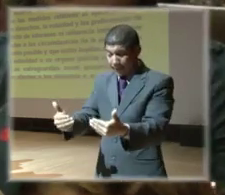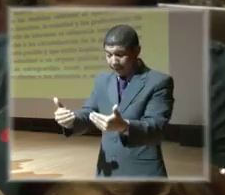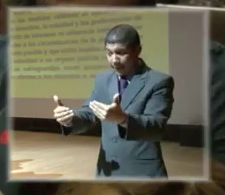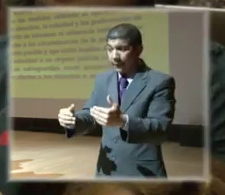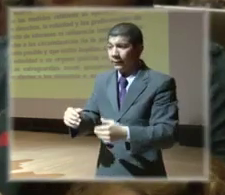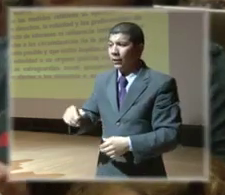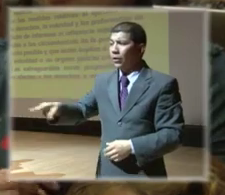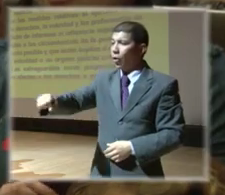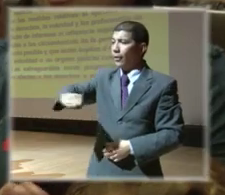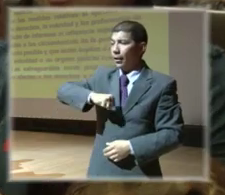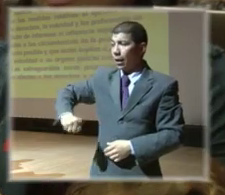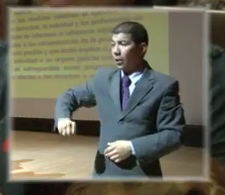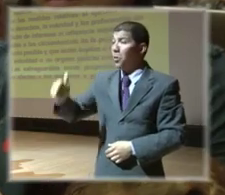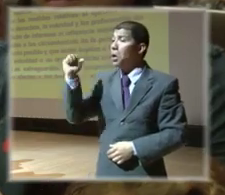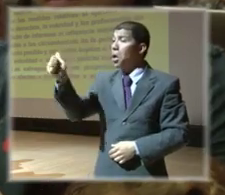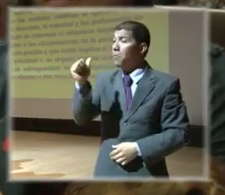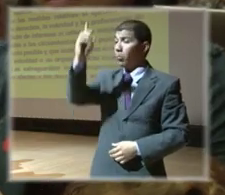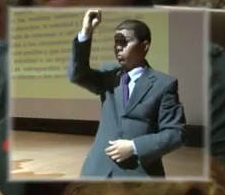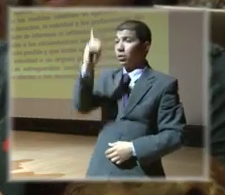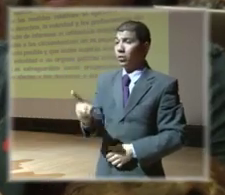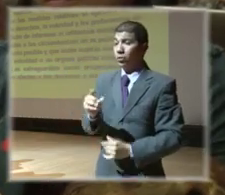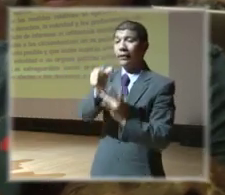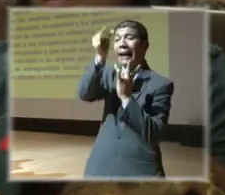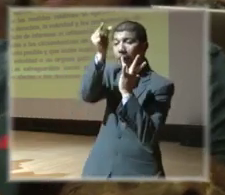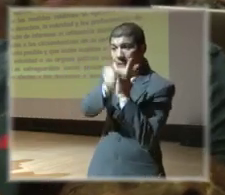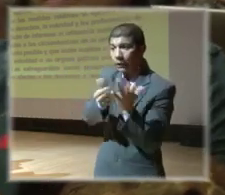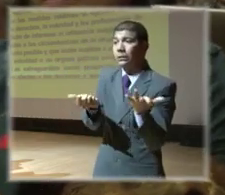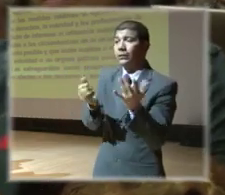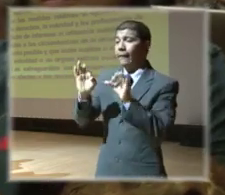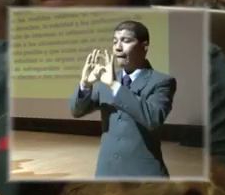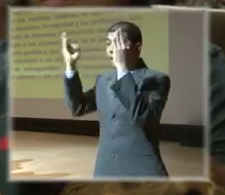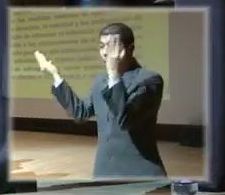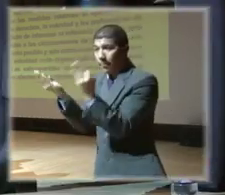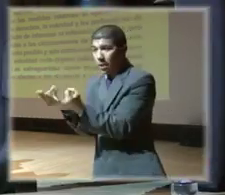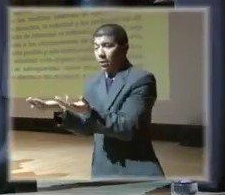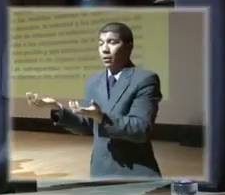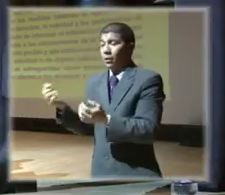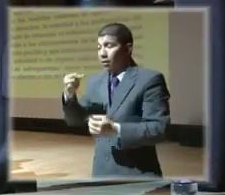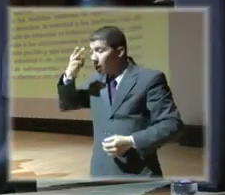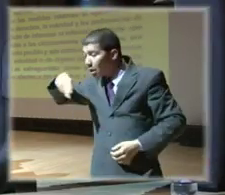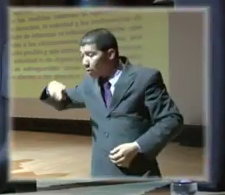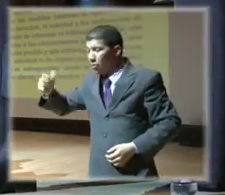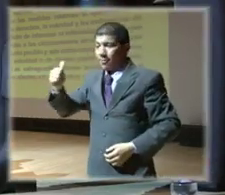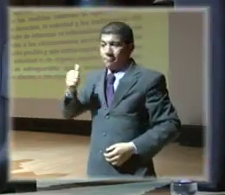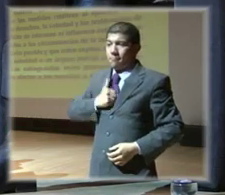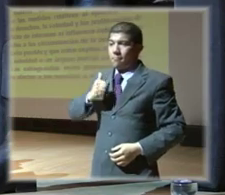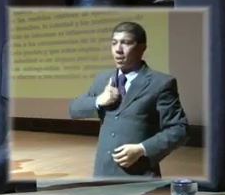en edad de contraer matrimonio, a casarse y fundar una familia sobre la base del consentimiento libre y pleno.